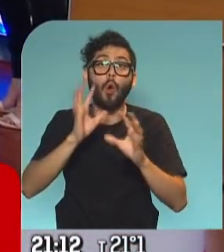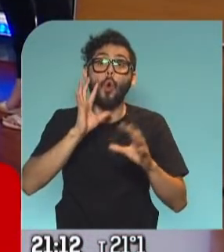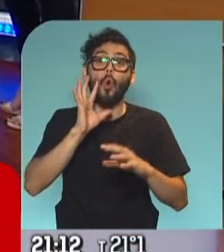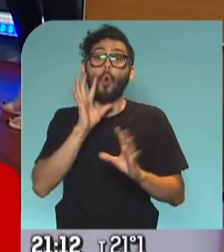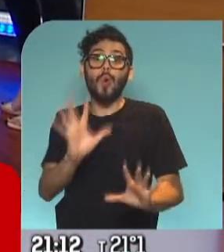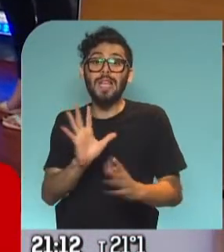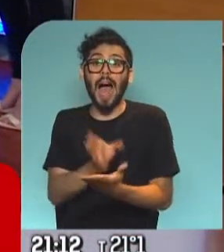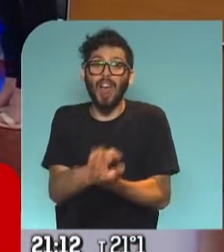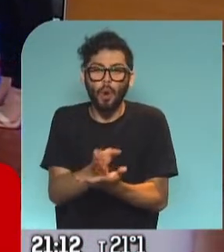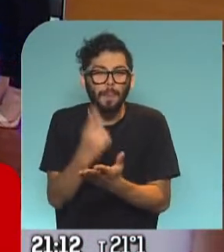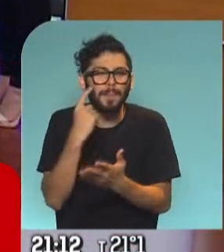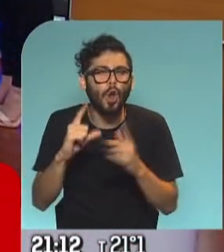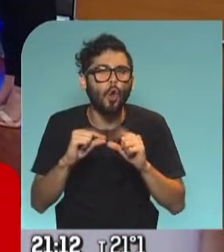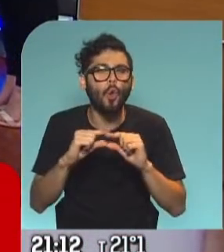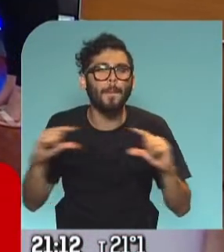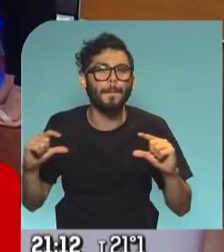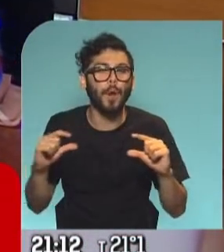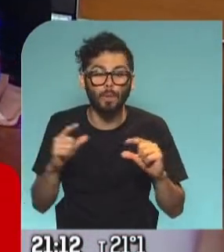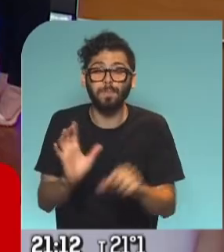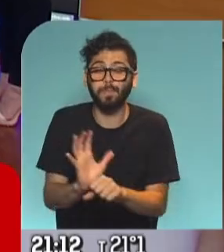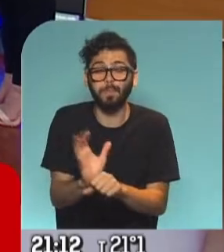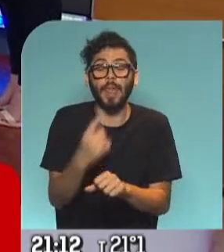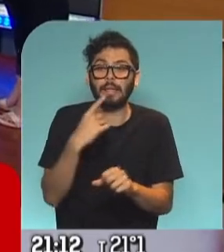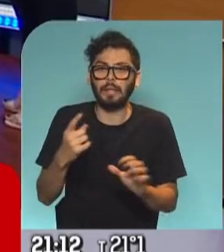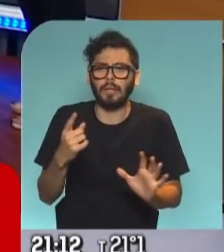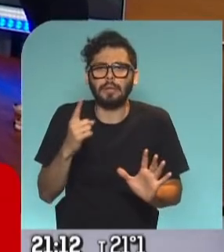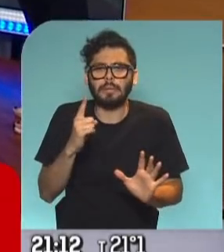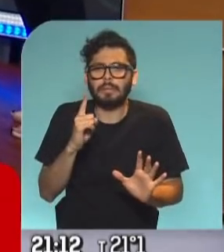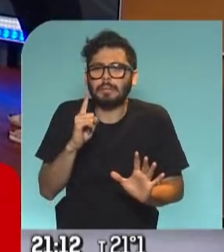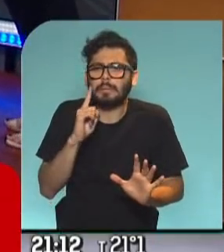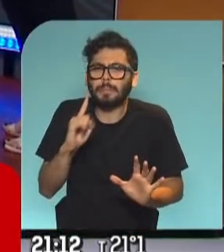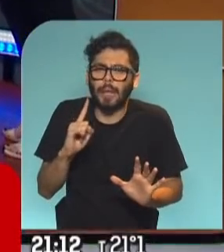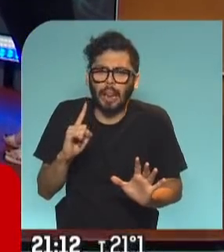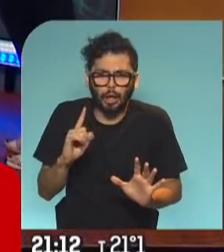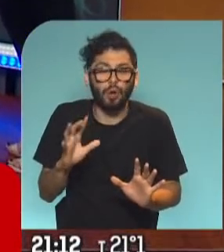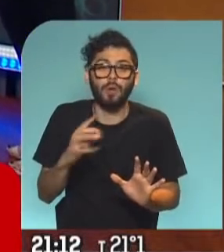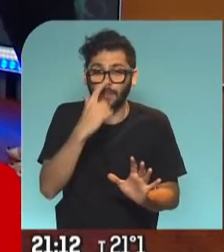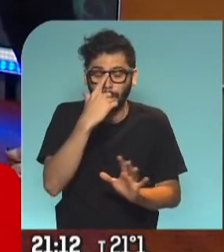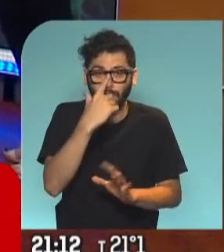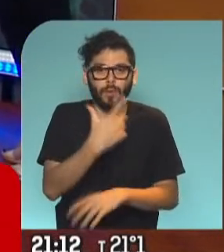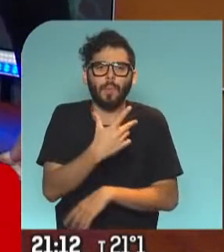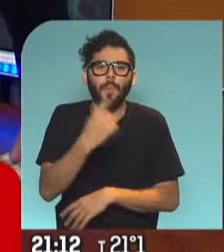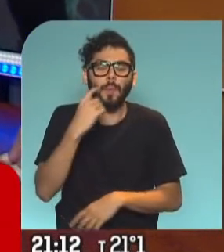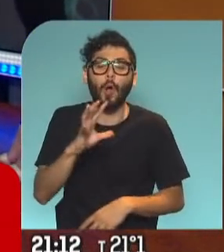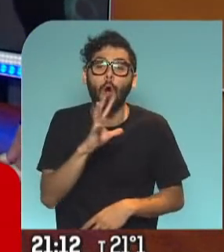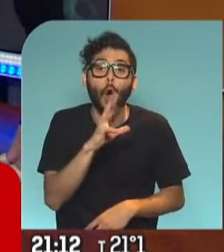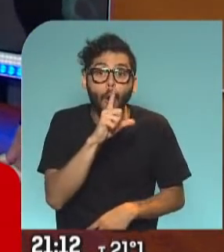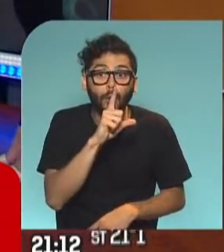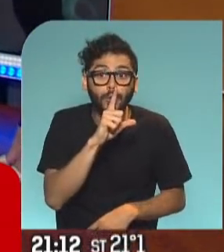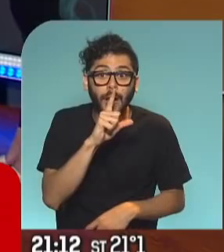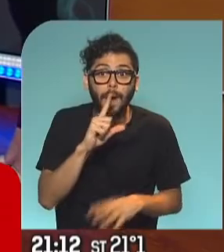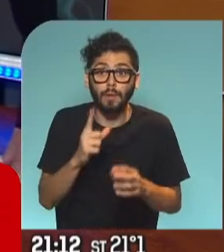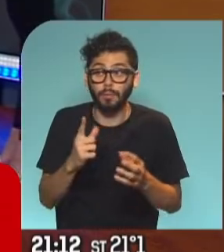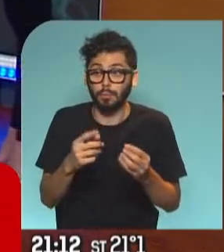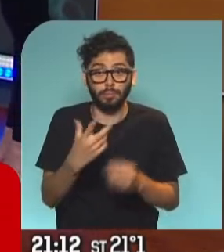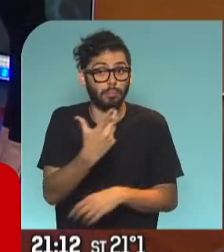Dijeron, muchachos, corremos el riesgo, el pequeño riesgo que puede presentar la vacuna. Por ejemplo, Rusia empezó a vacunar con la